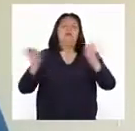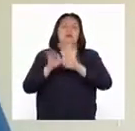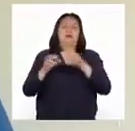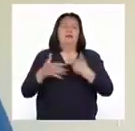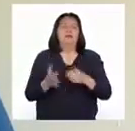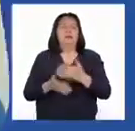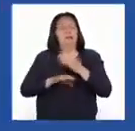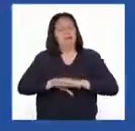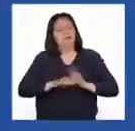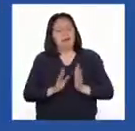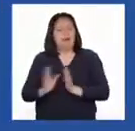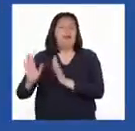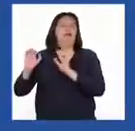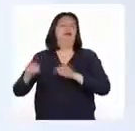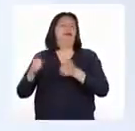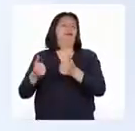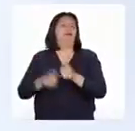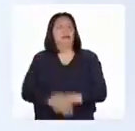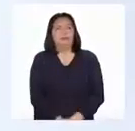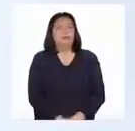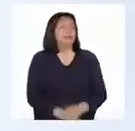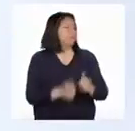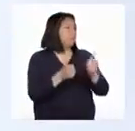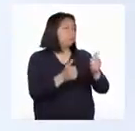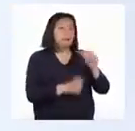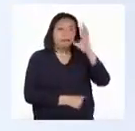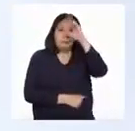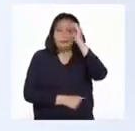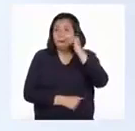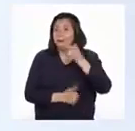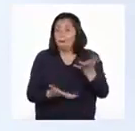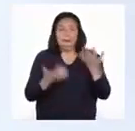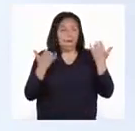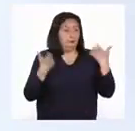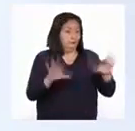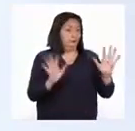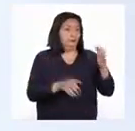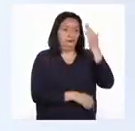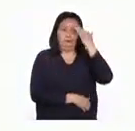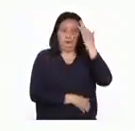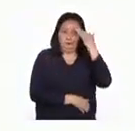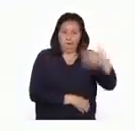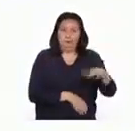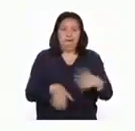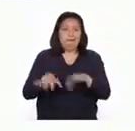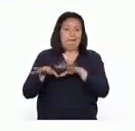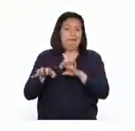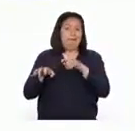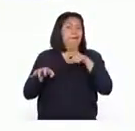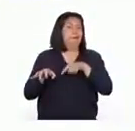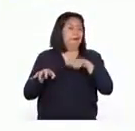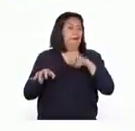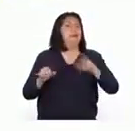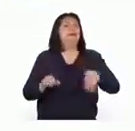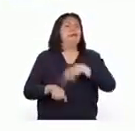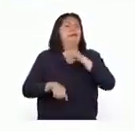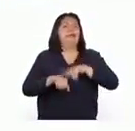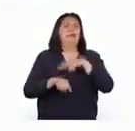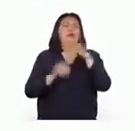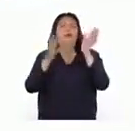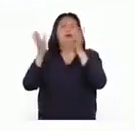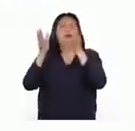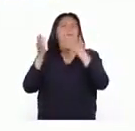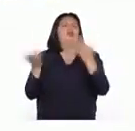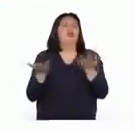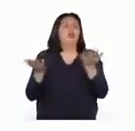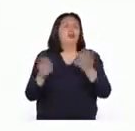estar mejor preparados. Muy bien, chicas y chicos, ahora ya sabemos que las heladas son fenómenos que se presentan en